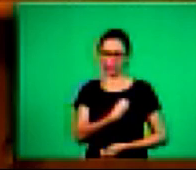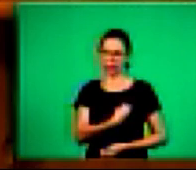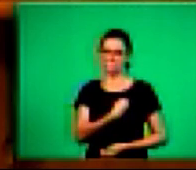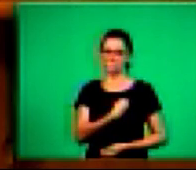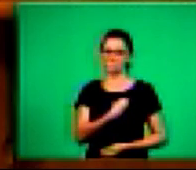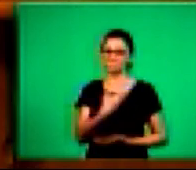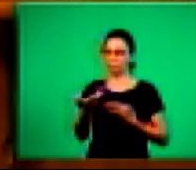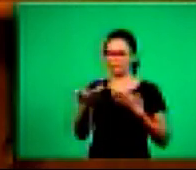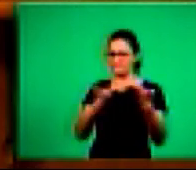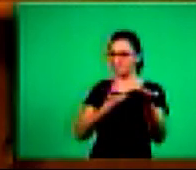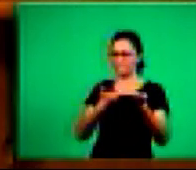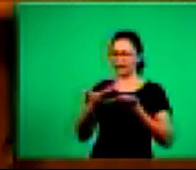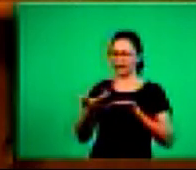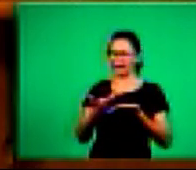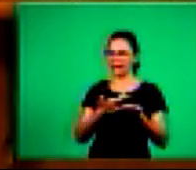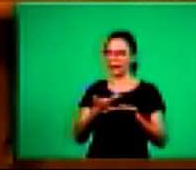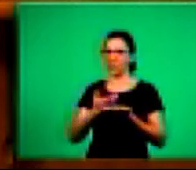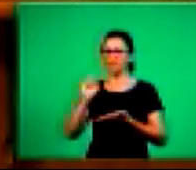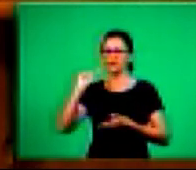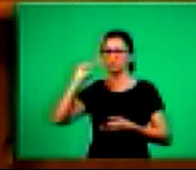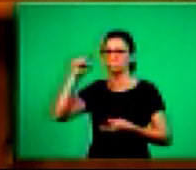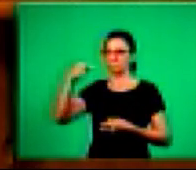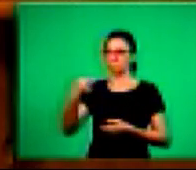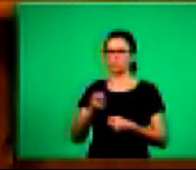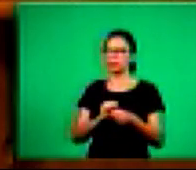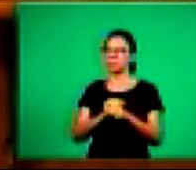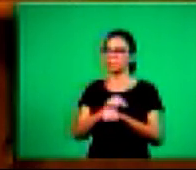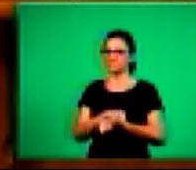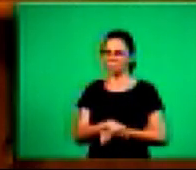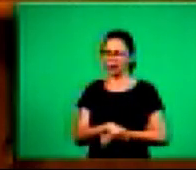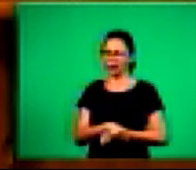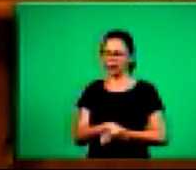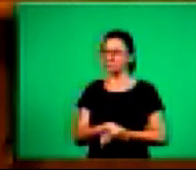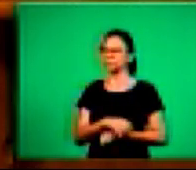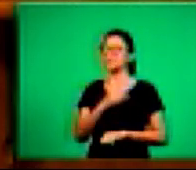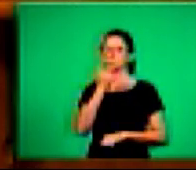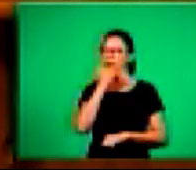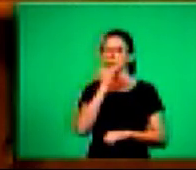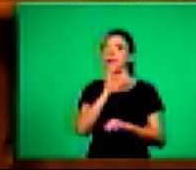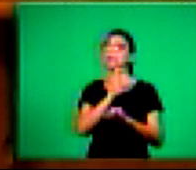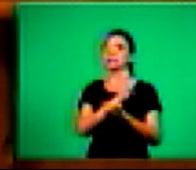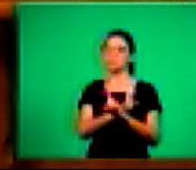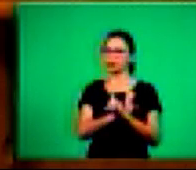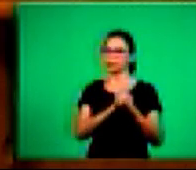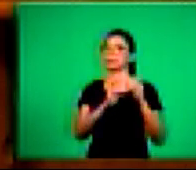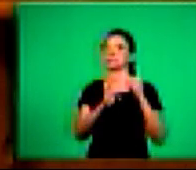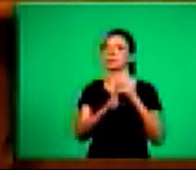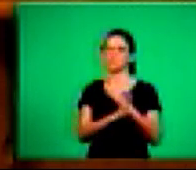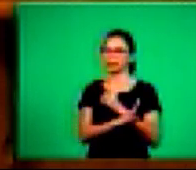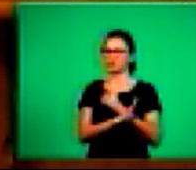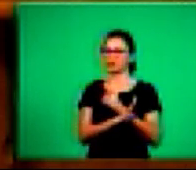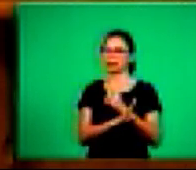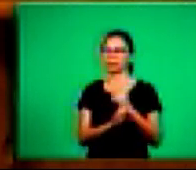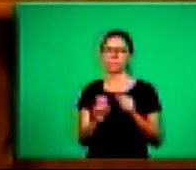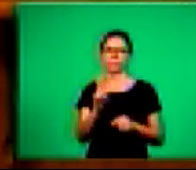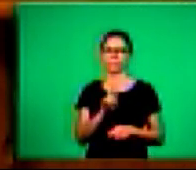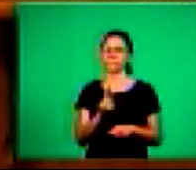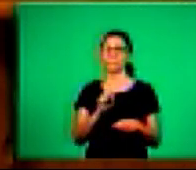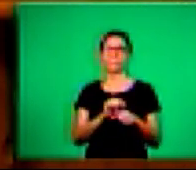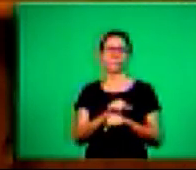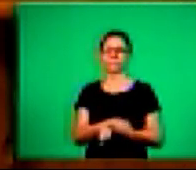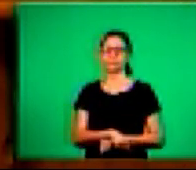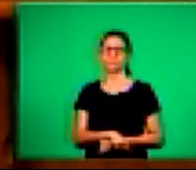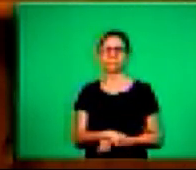de ustedes en el próximo seminario en la próxima escuela bíblica dominical yo uso la palabra